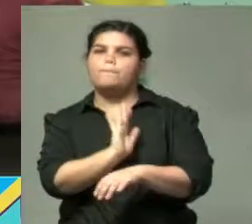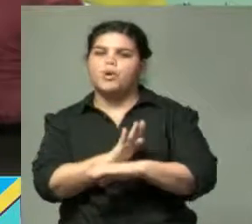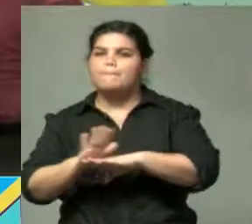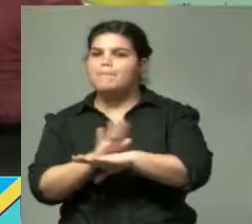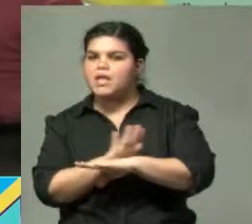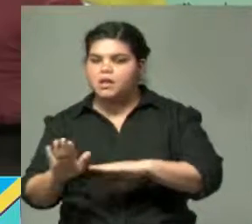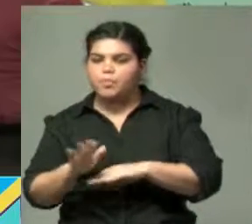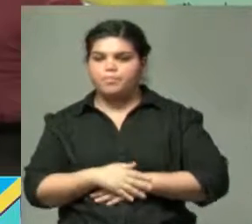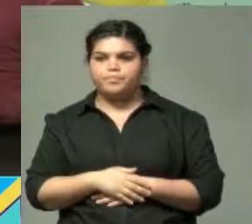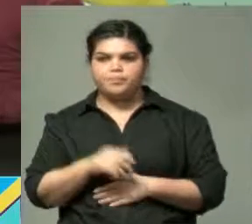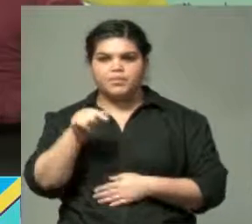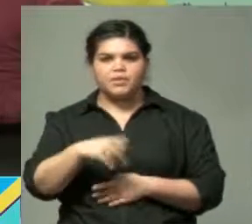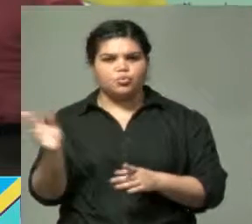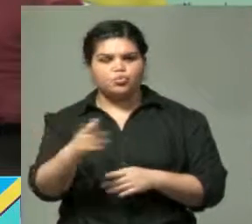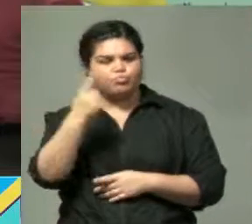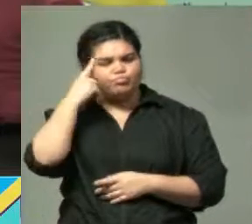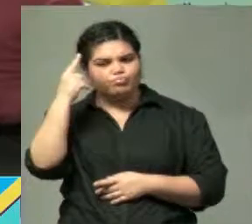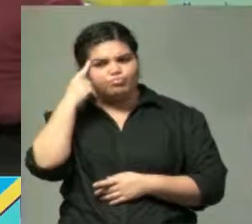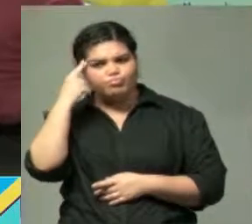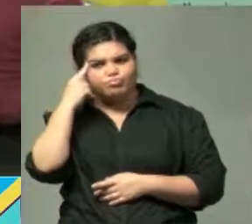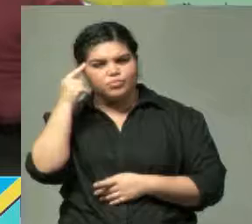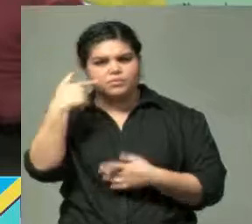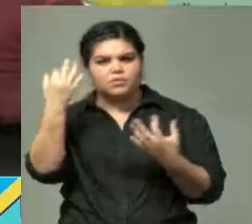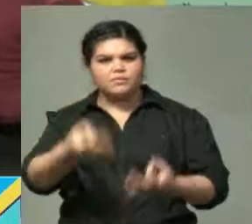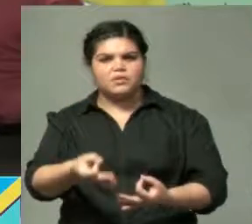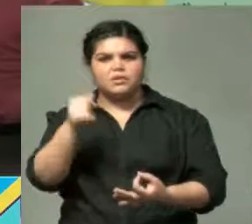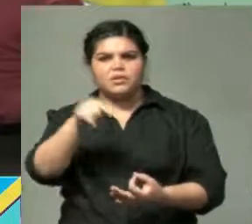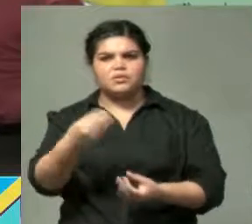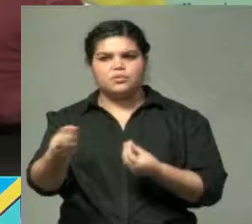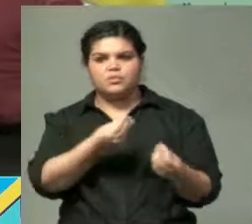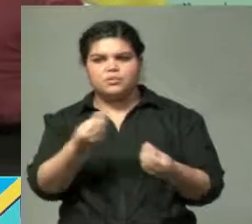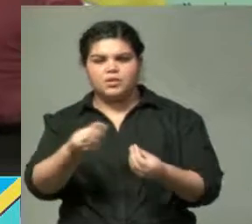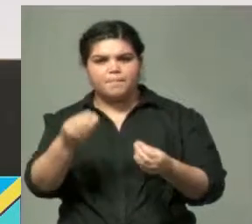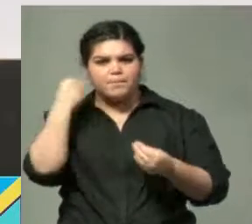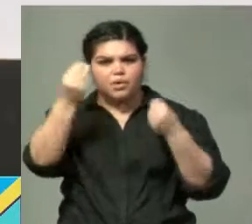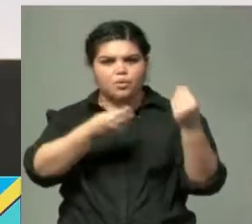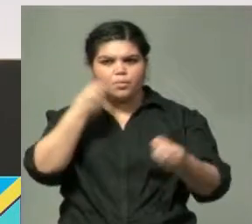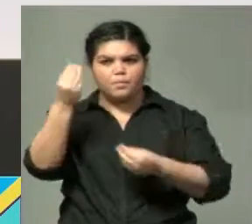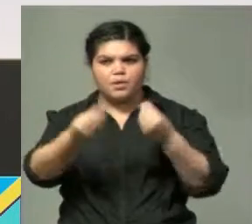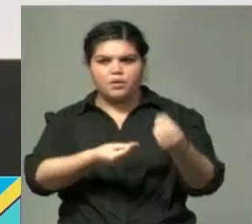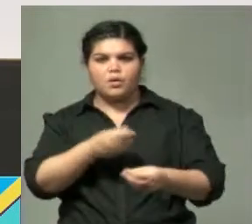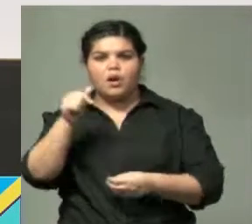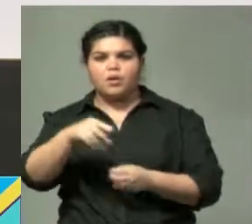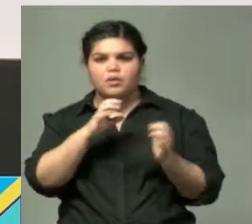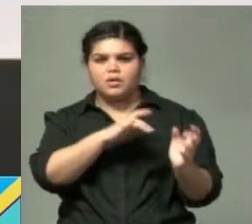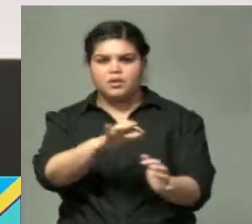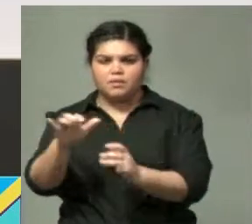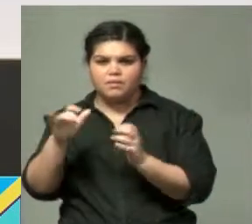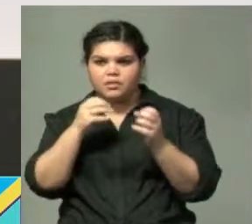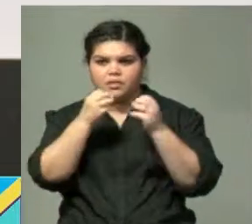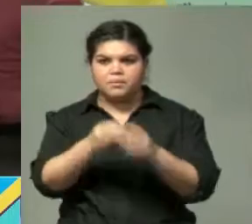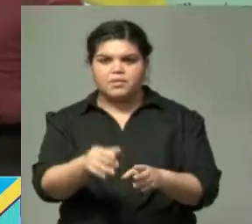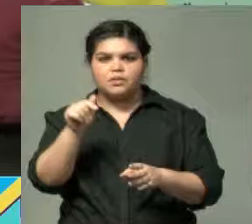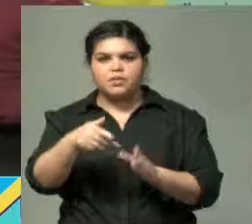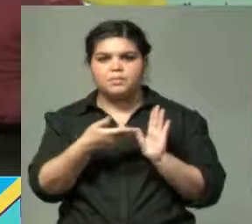Que todos estamos pensando en el salario mínimo, seguramente es una de las preocupaciones. Vamos a arrancar el debate, vamos a presentar